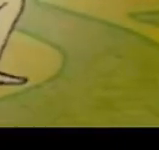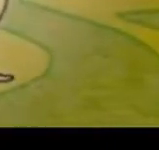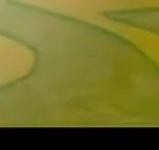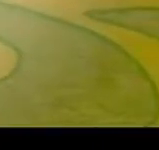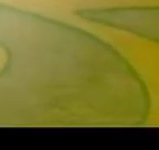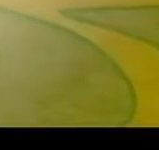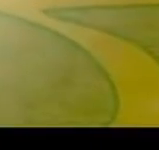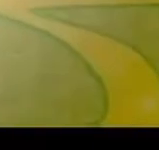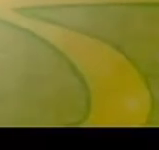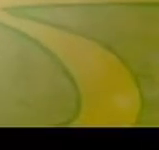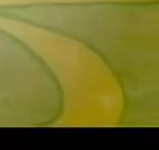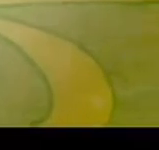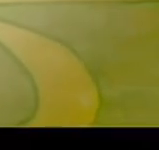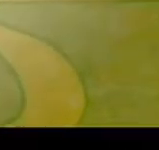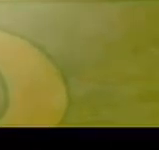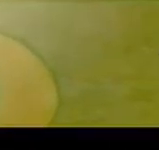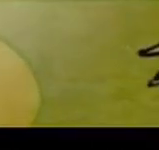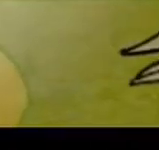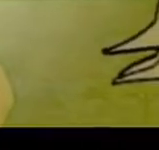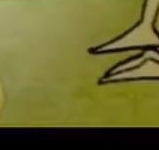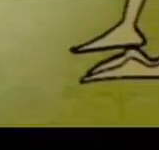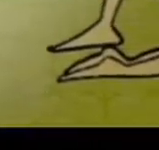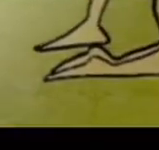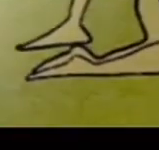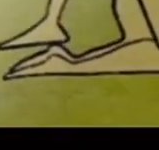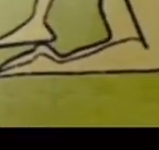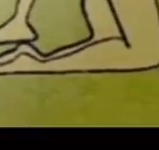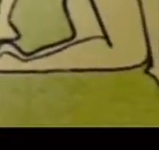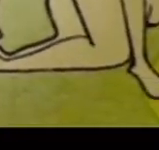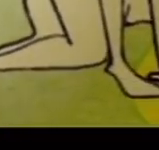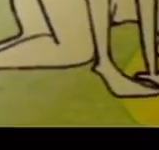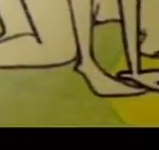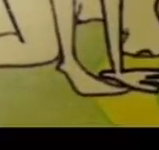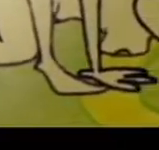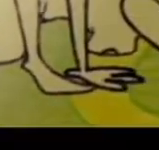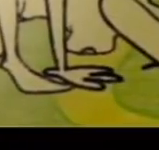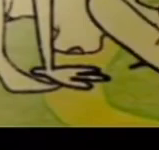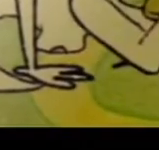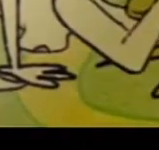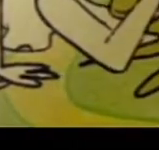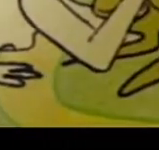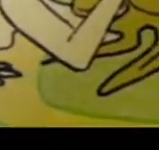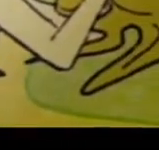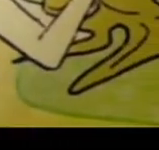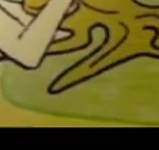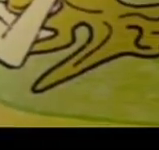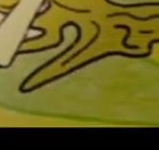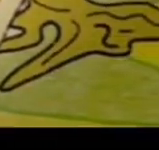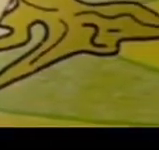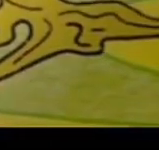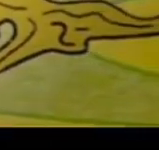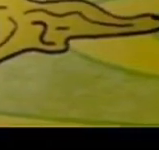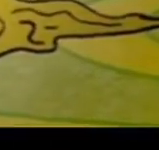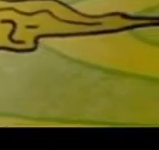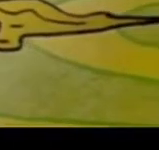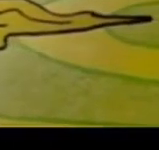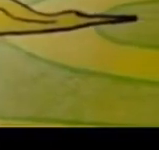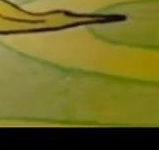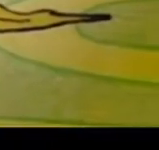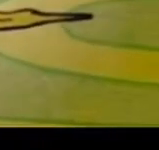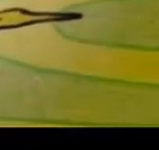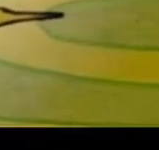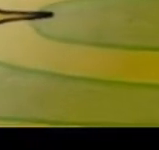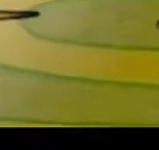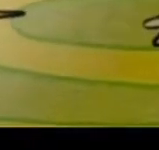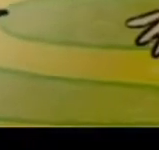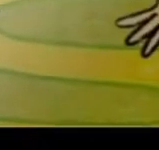El carnaval es una fiesta del cuerpo. El cuerpo que se encuentra sometido a la privación y al